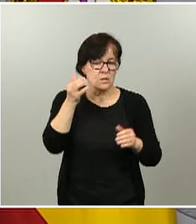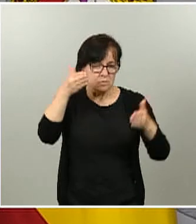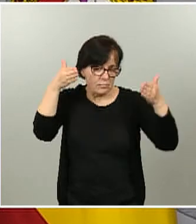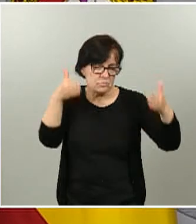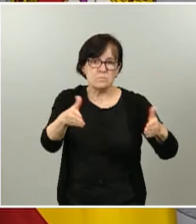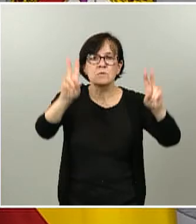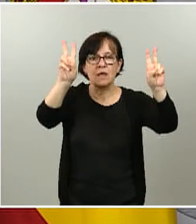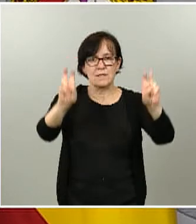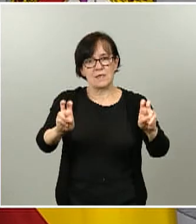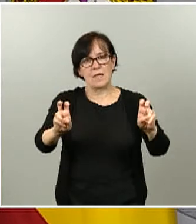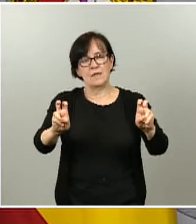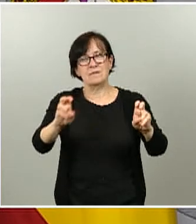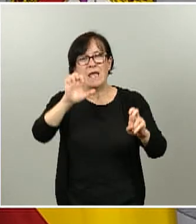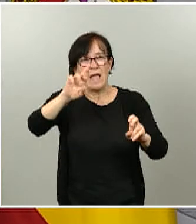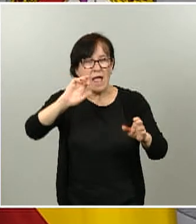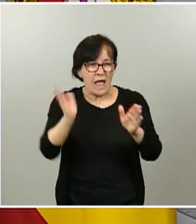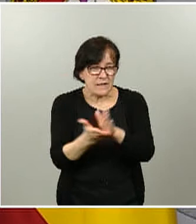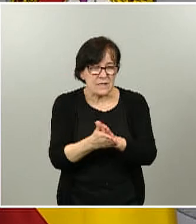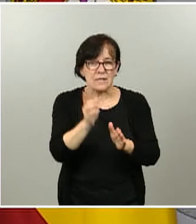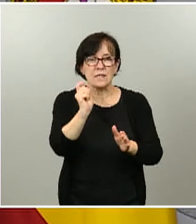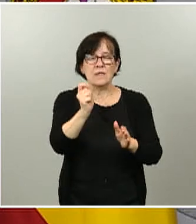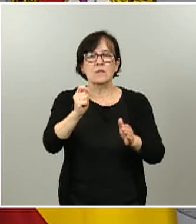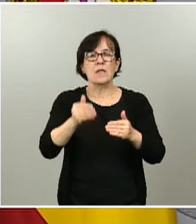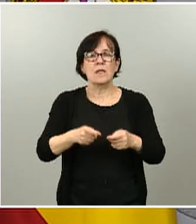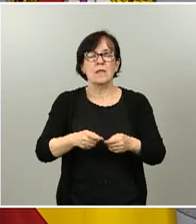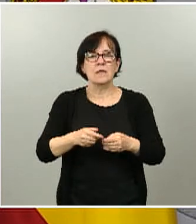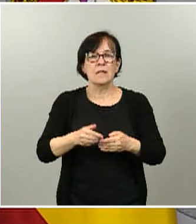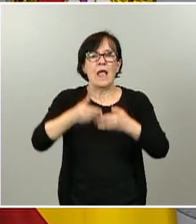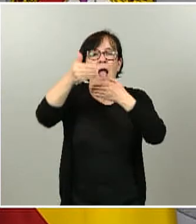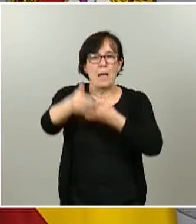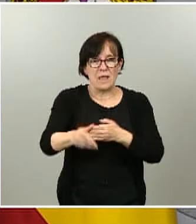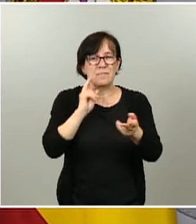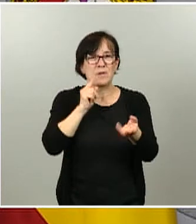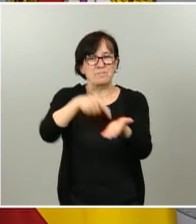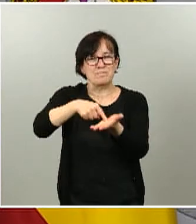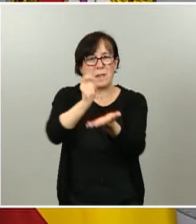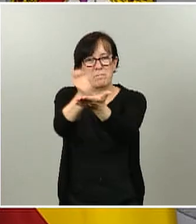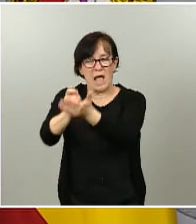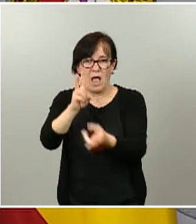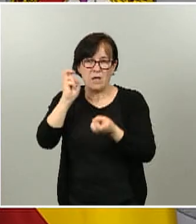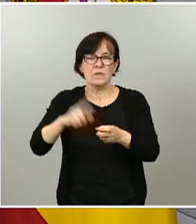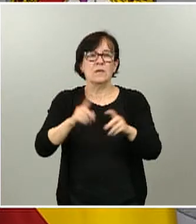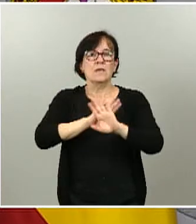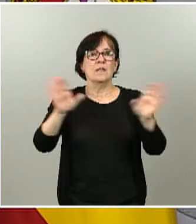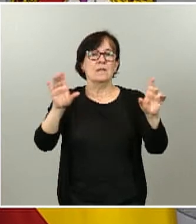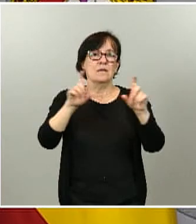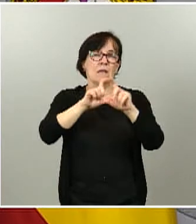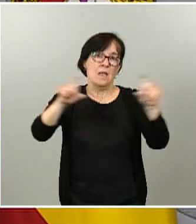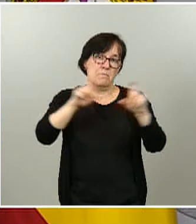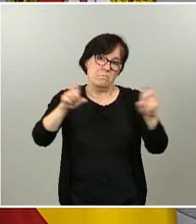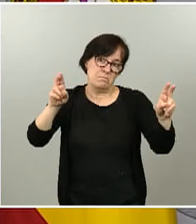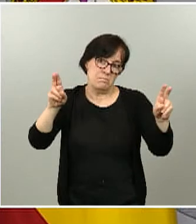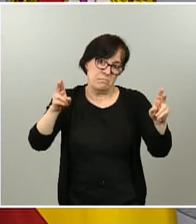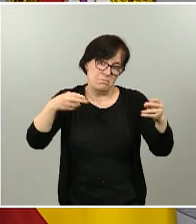los ERTE, cuestiones relativas a los aplazamientos tributarios, ceses de actividad, que el mes de